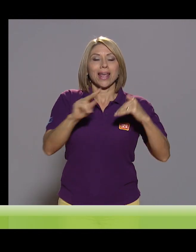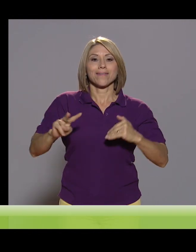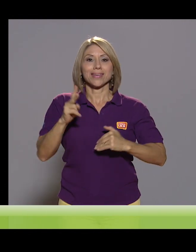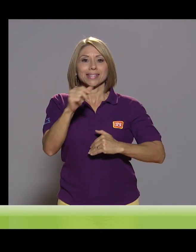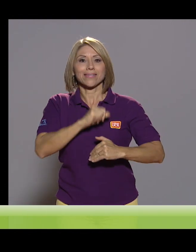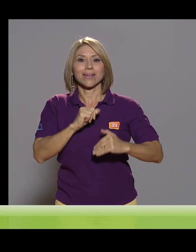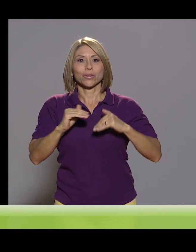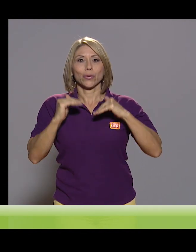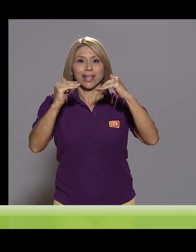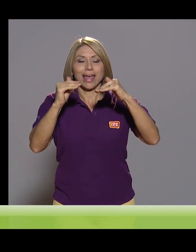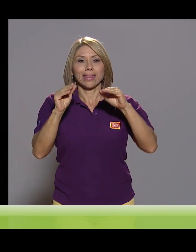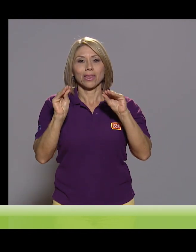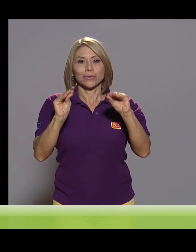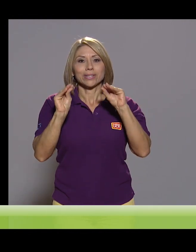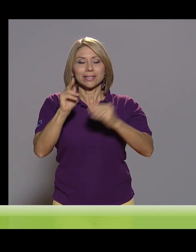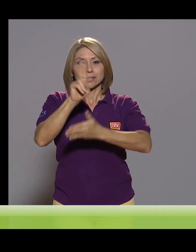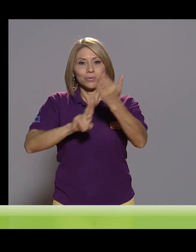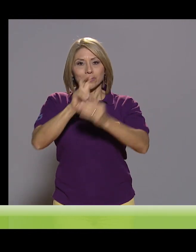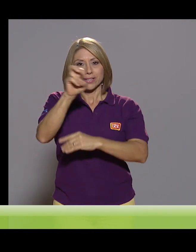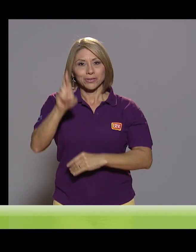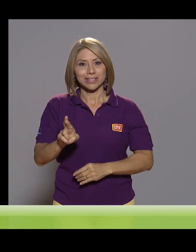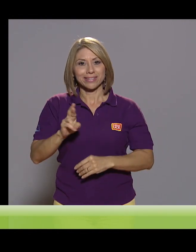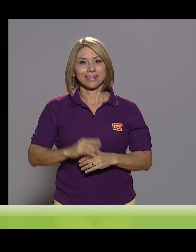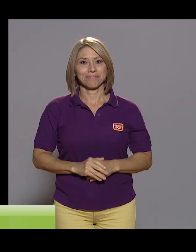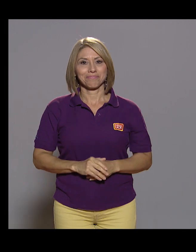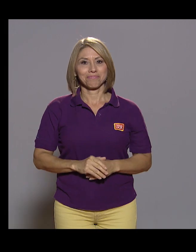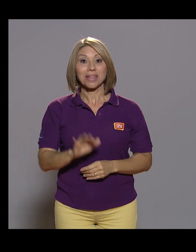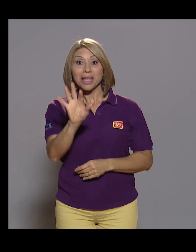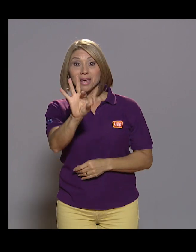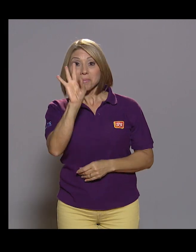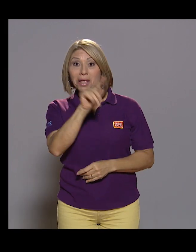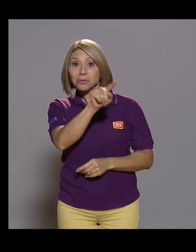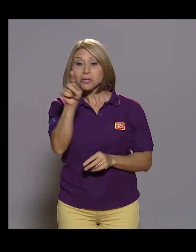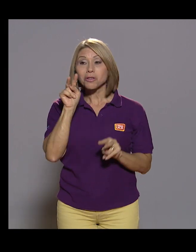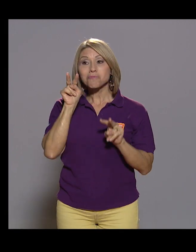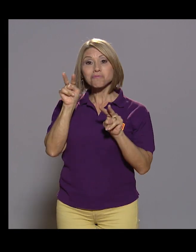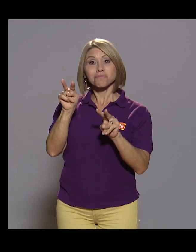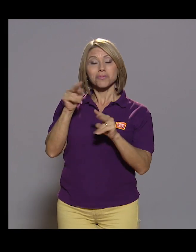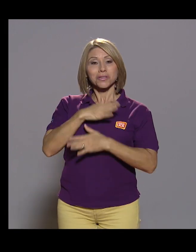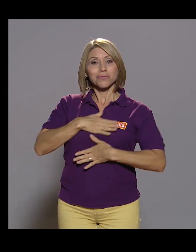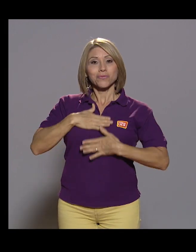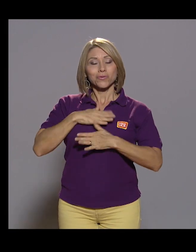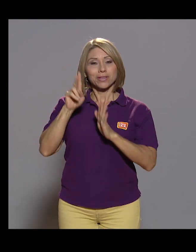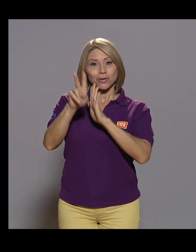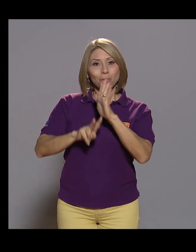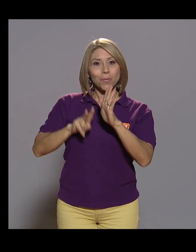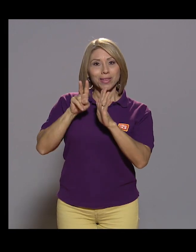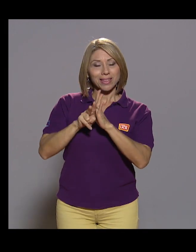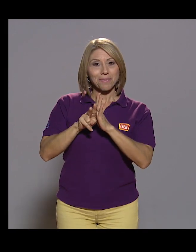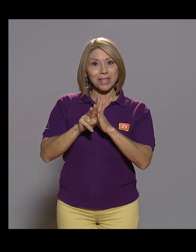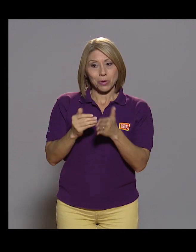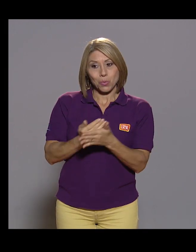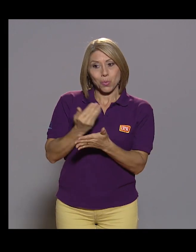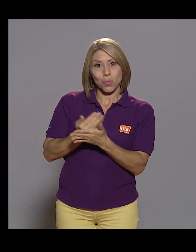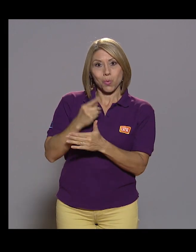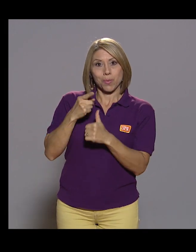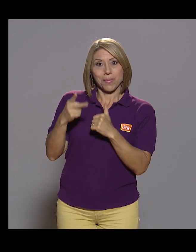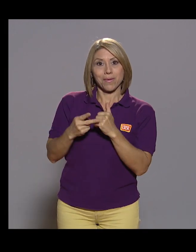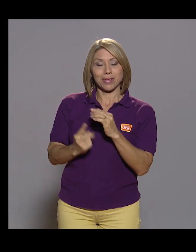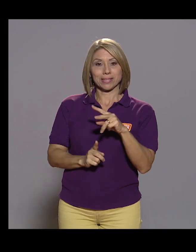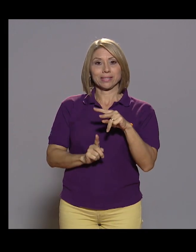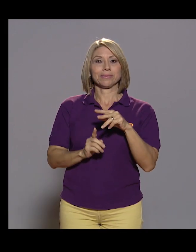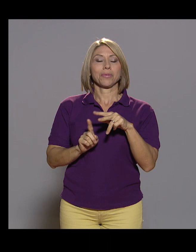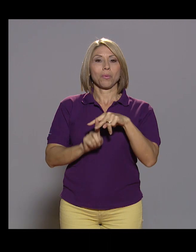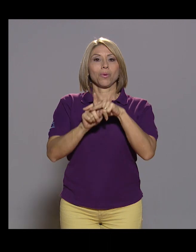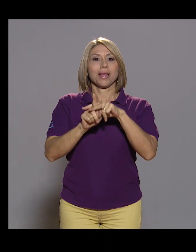y la Vicerrectoría de Docencia de la Universidad de Costa Rica. Le invitamos a disfrutar de este documental en su